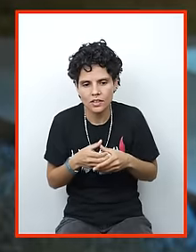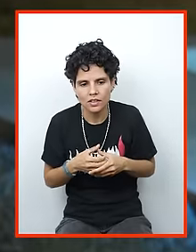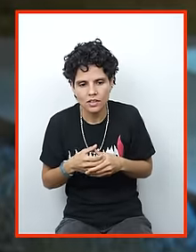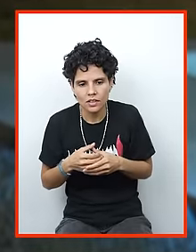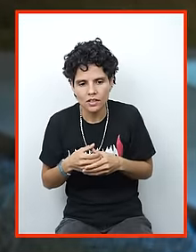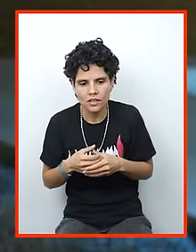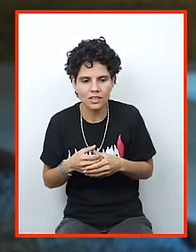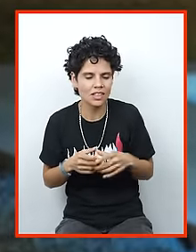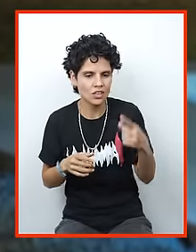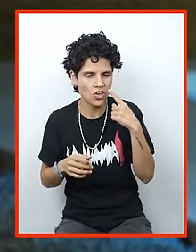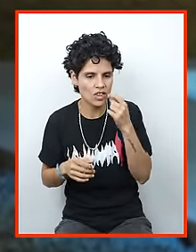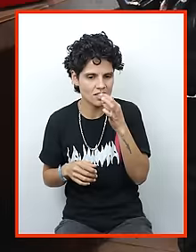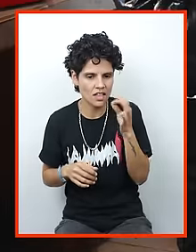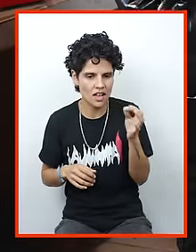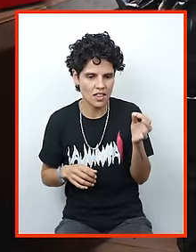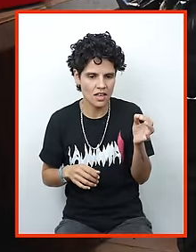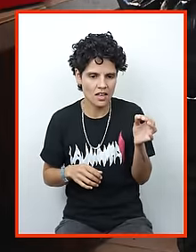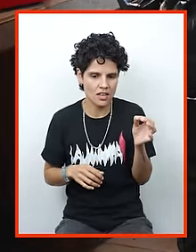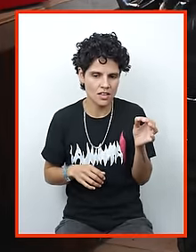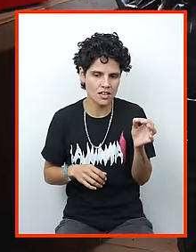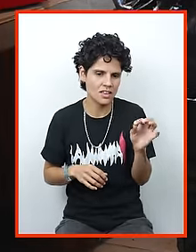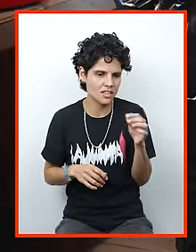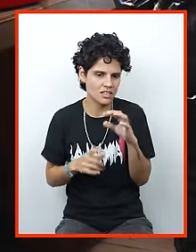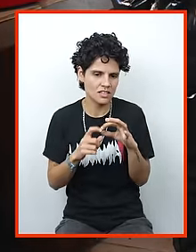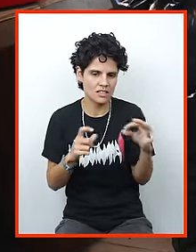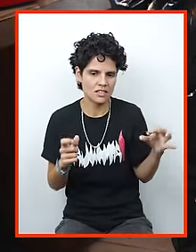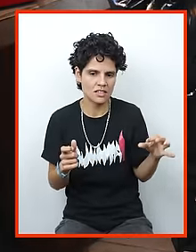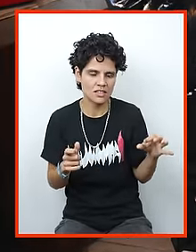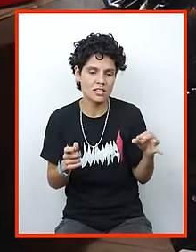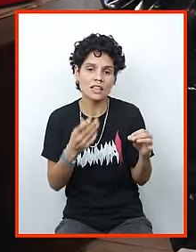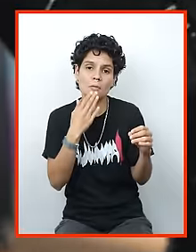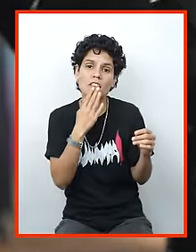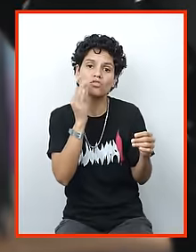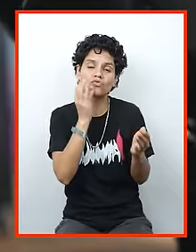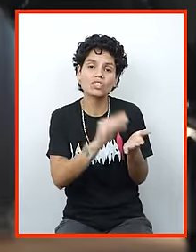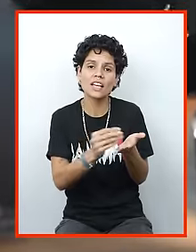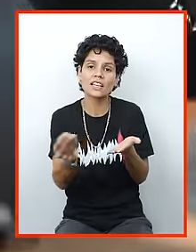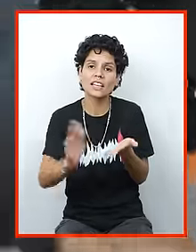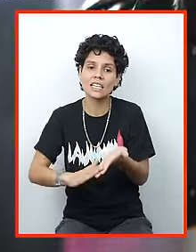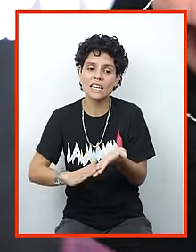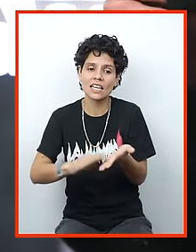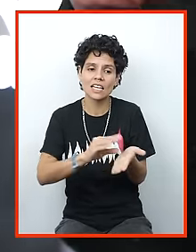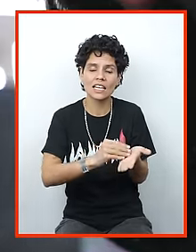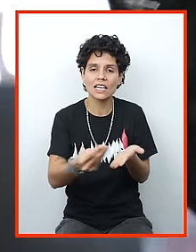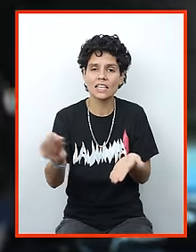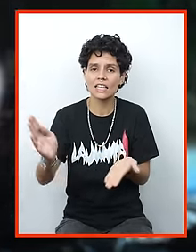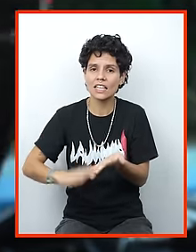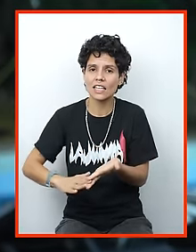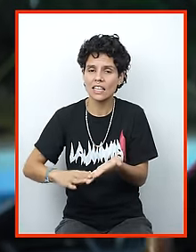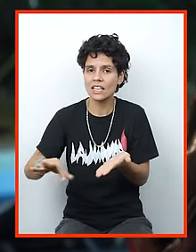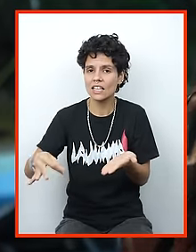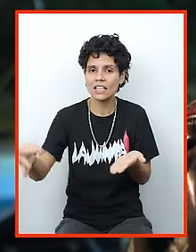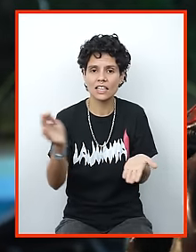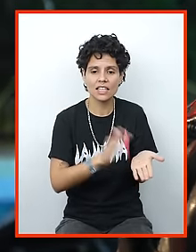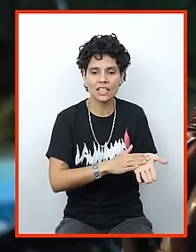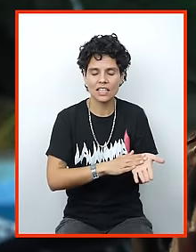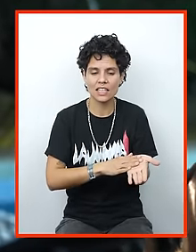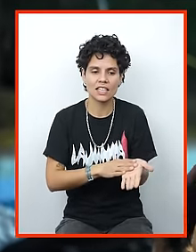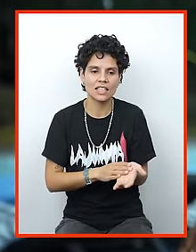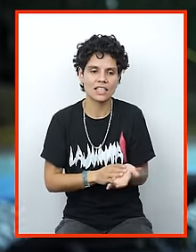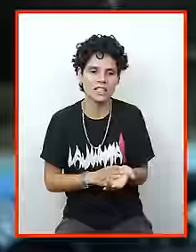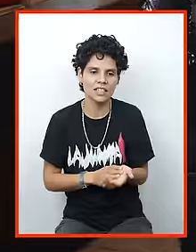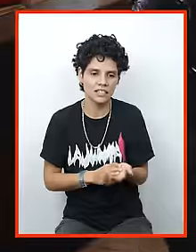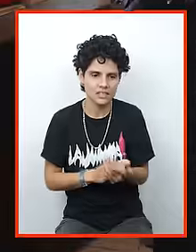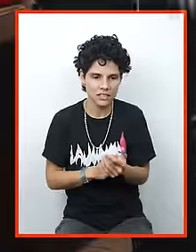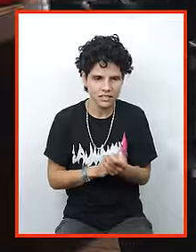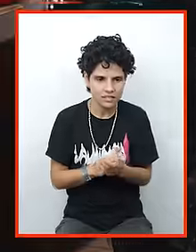Esto no quiere decir nada, ¿no? Esto... No, no, no, estéticamente. Esto es random, ¿no? Esto es estético. Porque sticker igual, porque cachito, si quieren, mi generación. De la